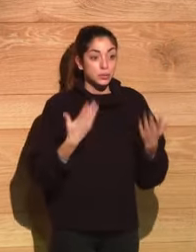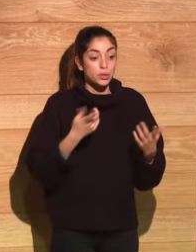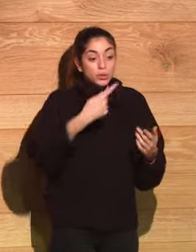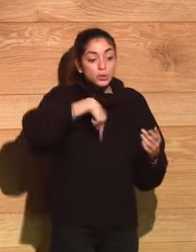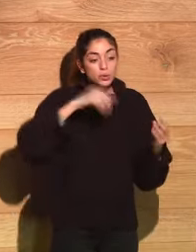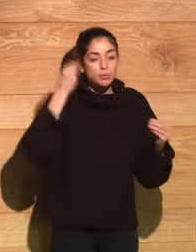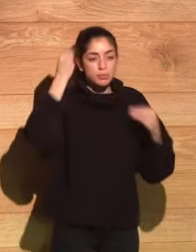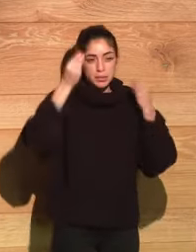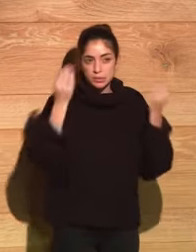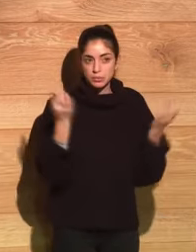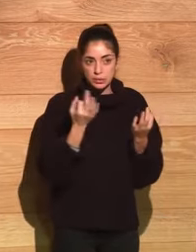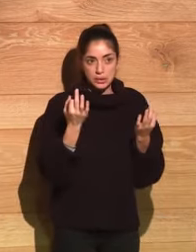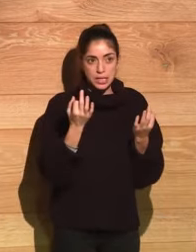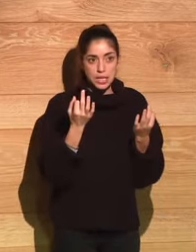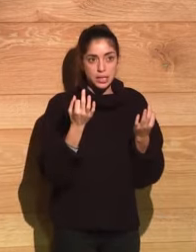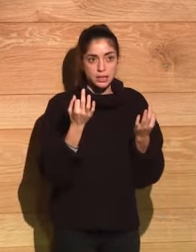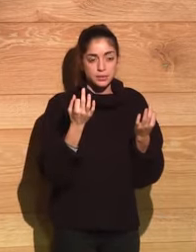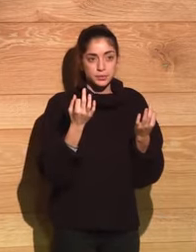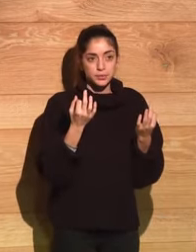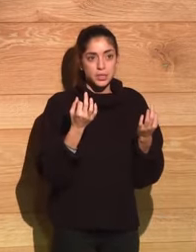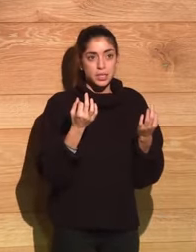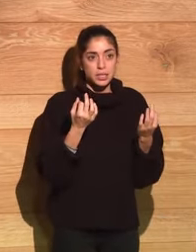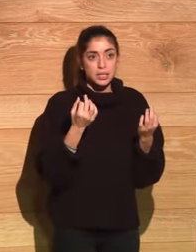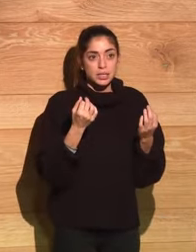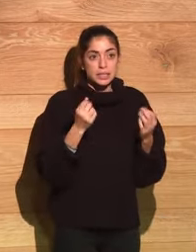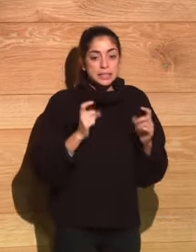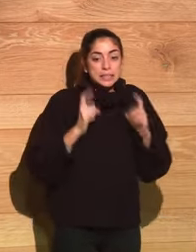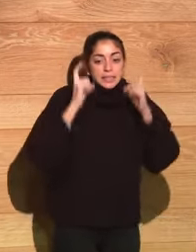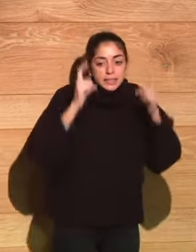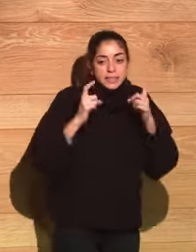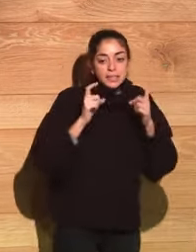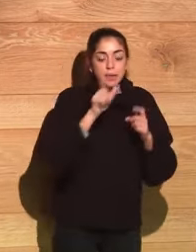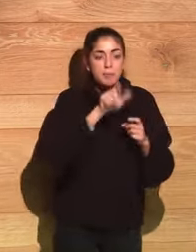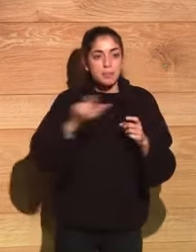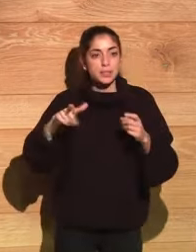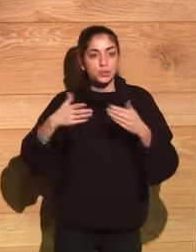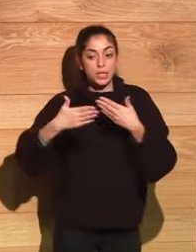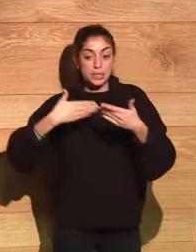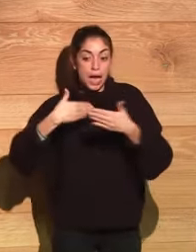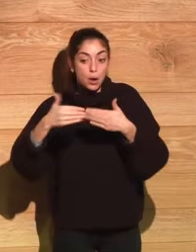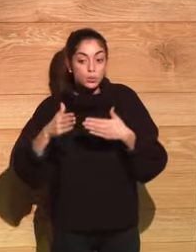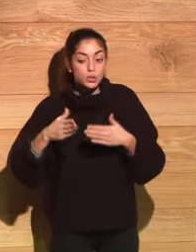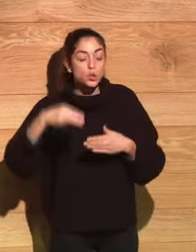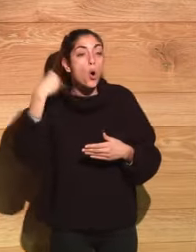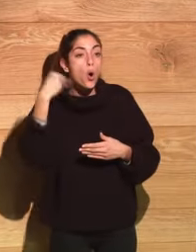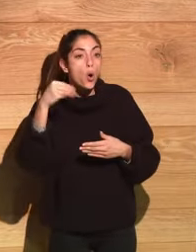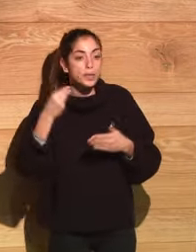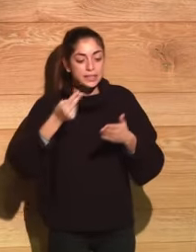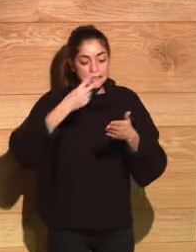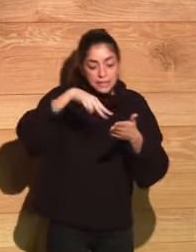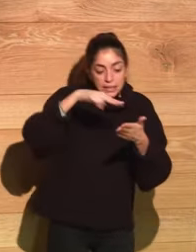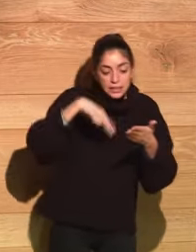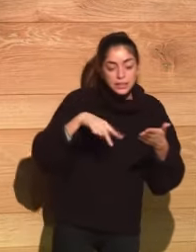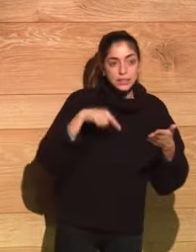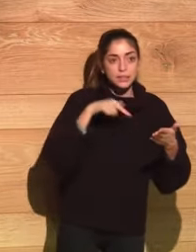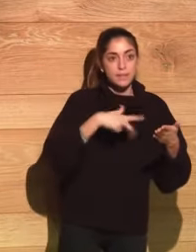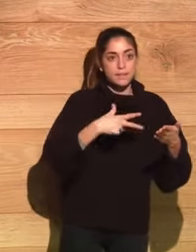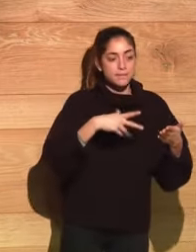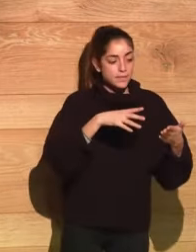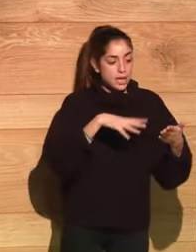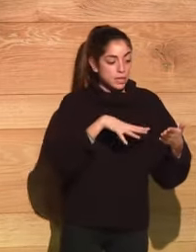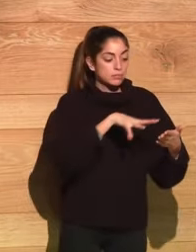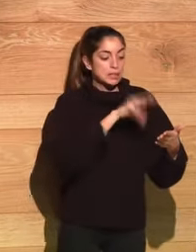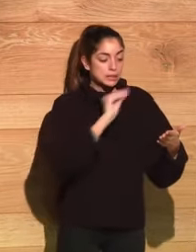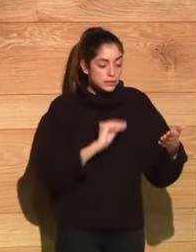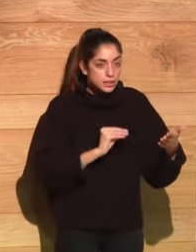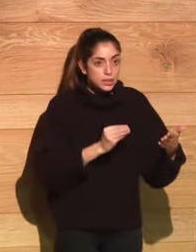que conseguir que autores jóvenes lo leyeran, que ya nos parecía una cosa bastante difícil, se entusiasmaran con ellos y